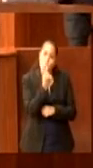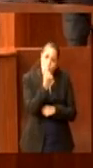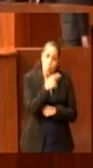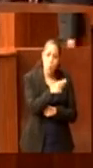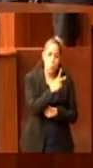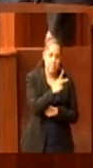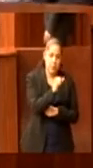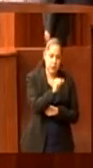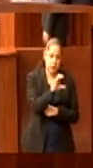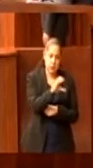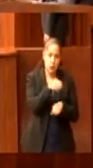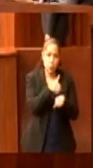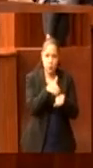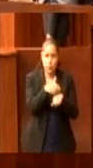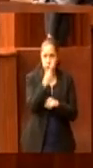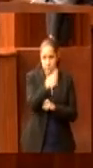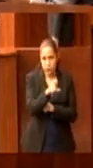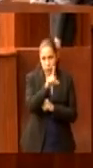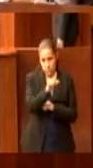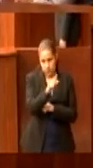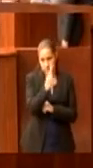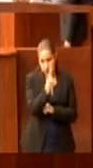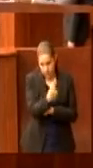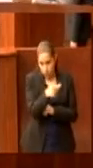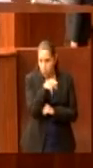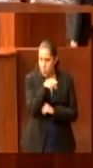psc 171